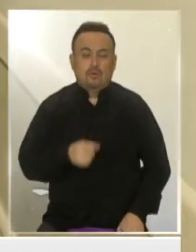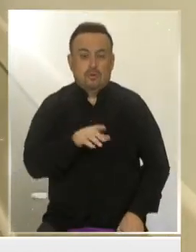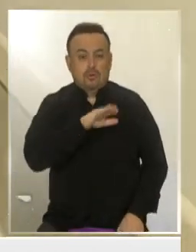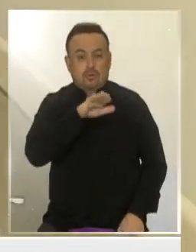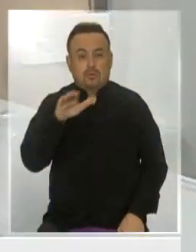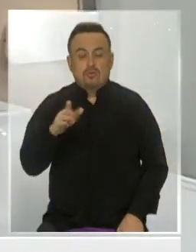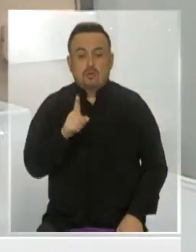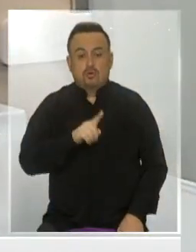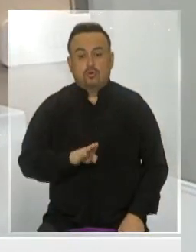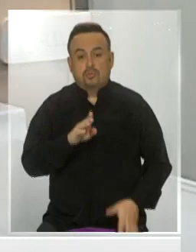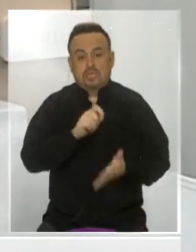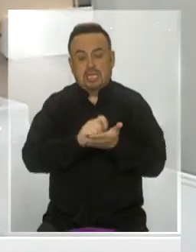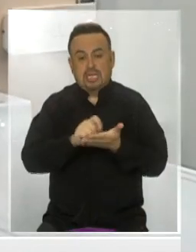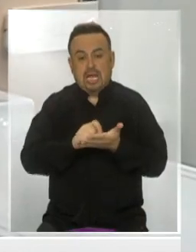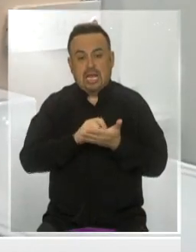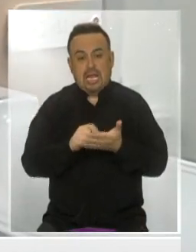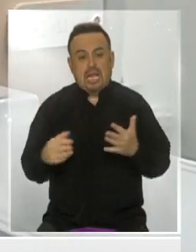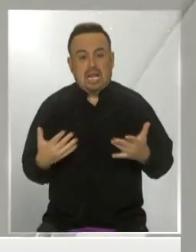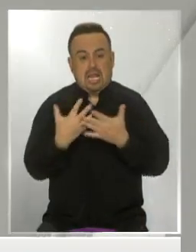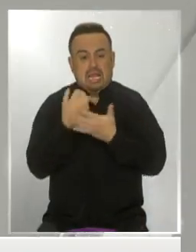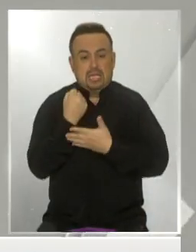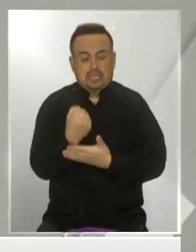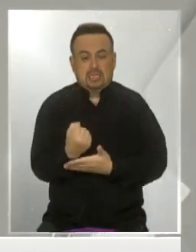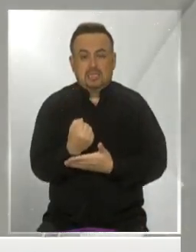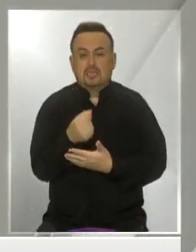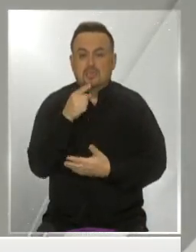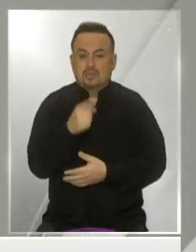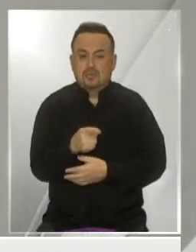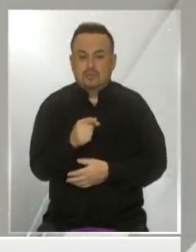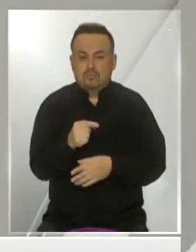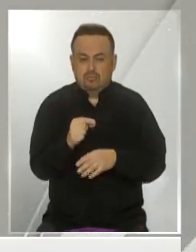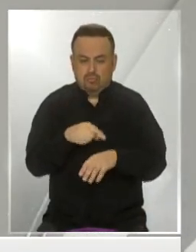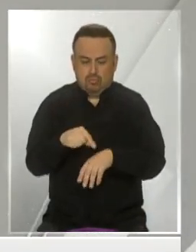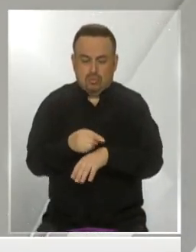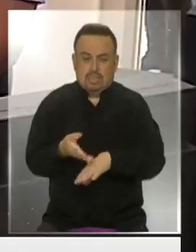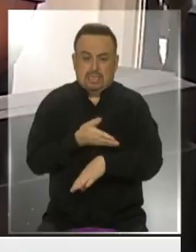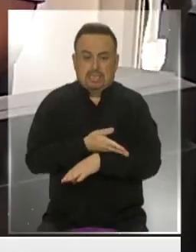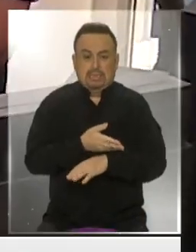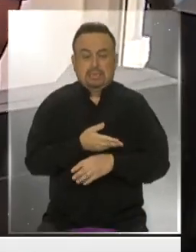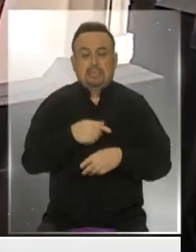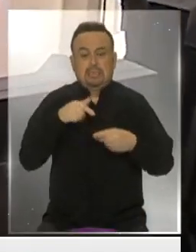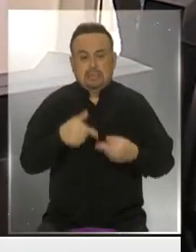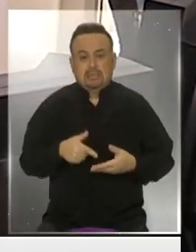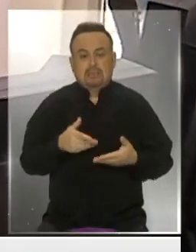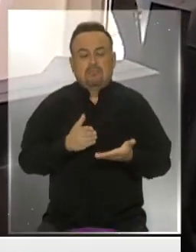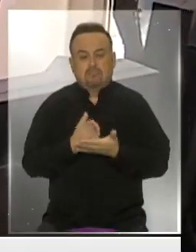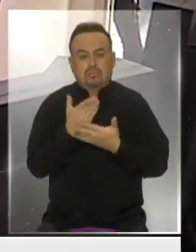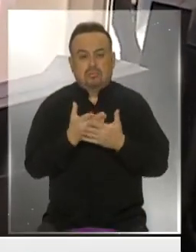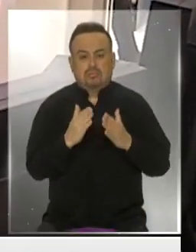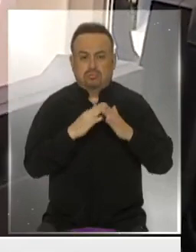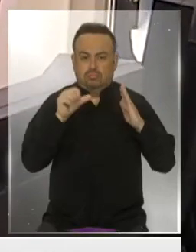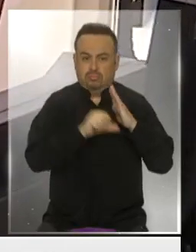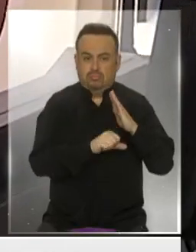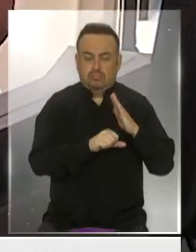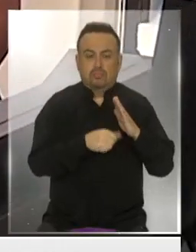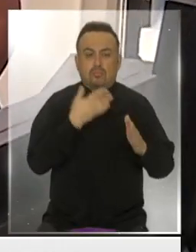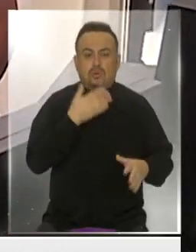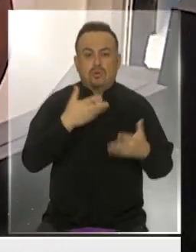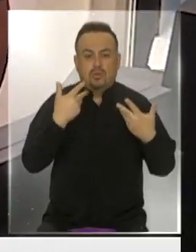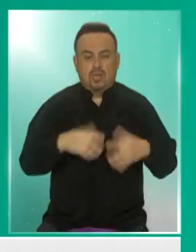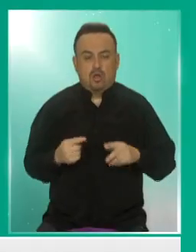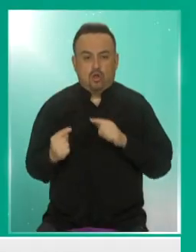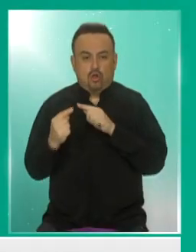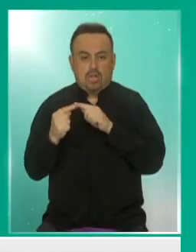que el subsecretario de Redes Asistenciales hacía solo horas antes de anunciar que comenzaría un periodo de cuarentena por haber